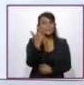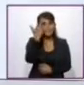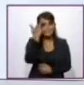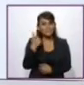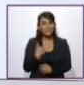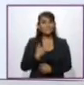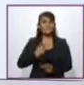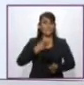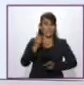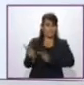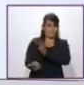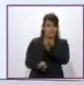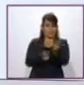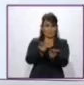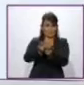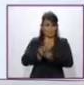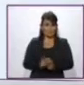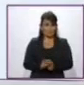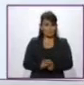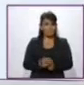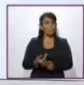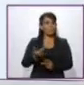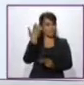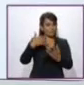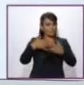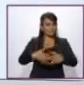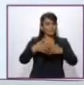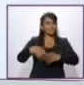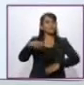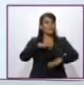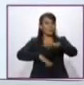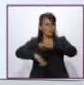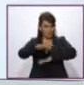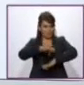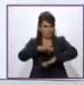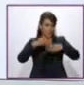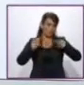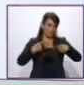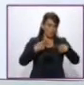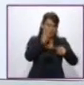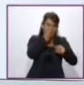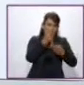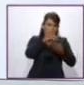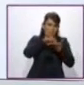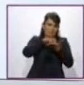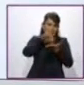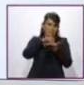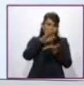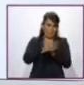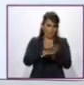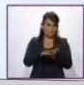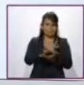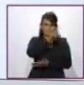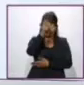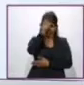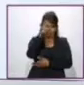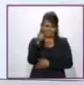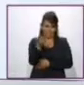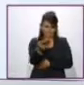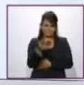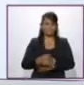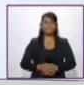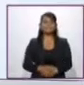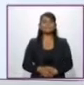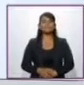estas preguntas fueron hechas por los grupos empresariales y la sociedad civil. Candidata, la pregunta es la siguiente. La población